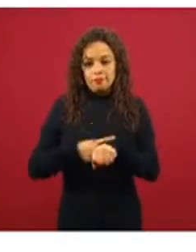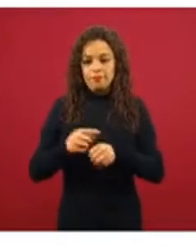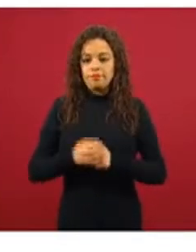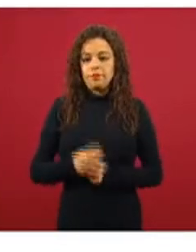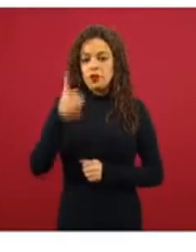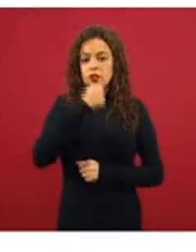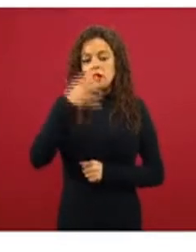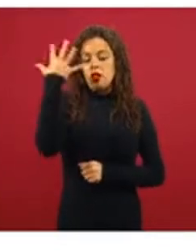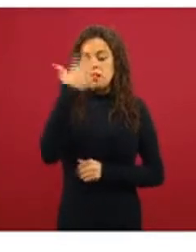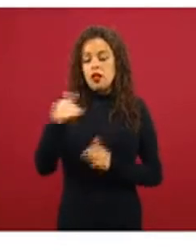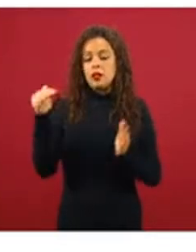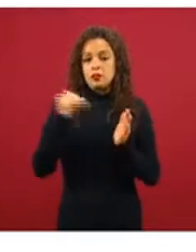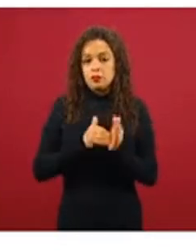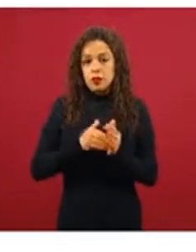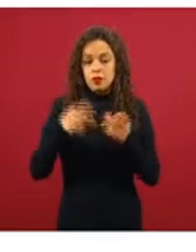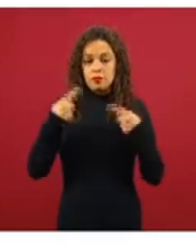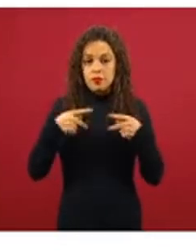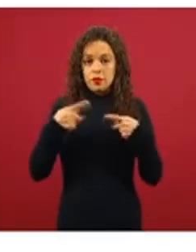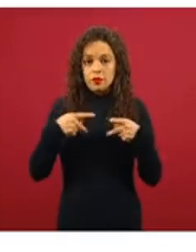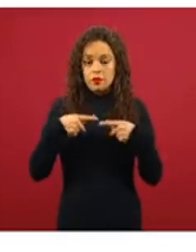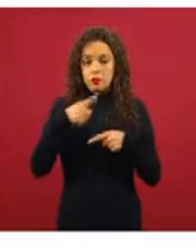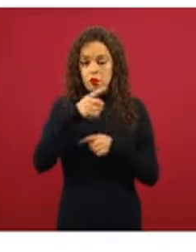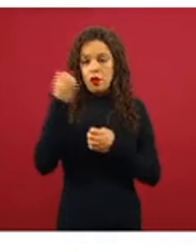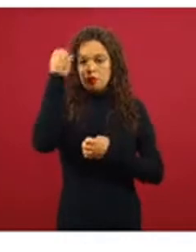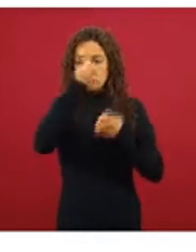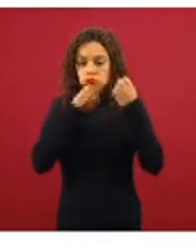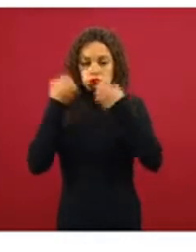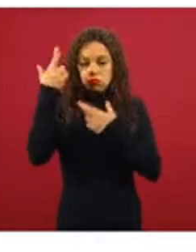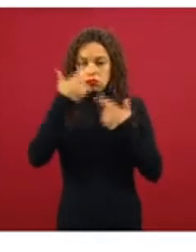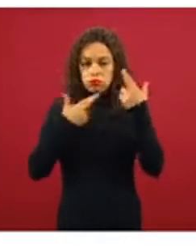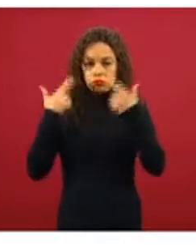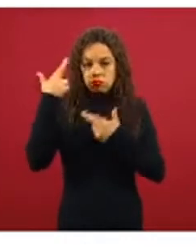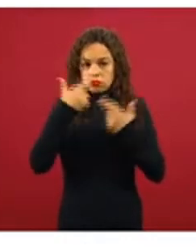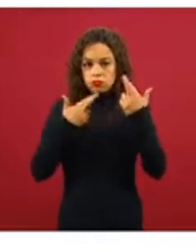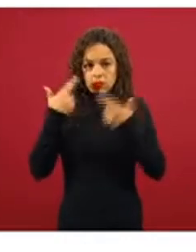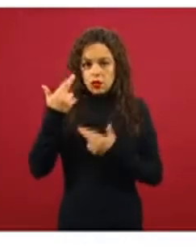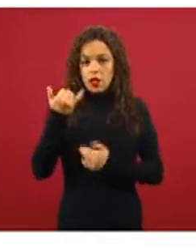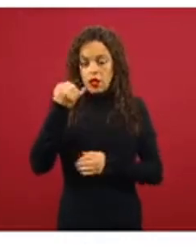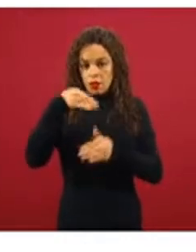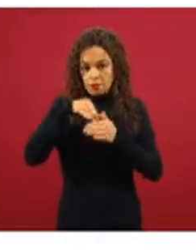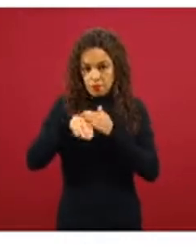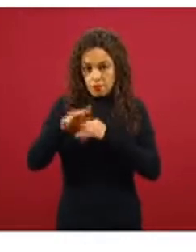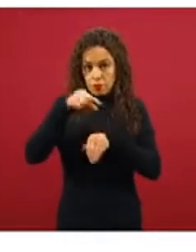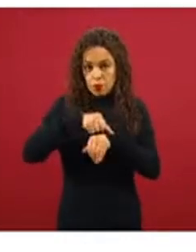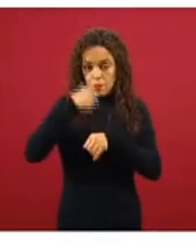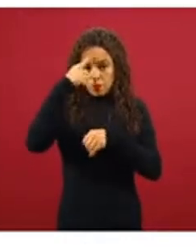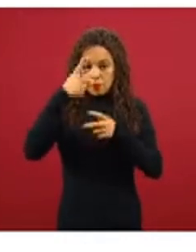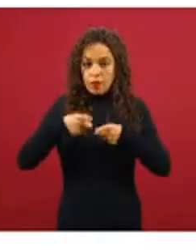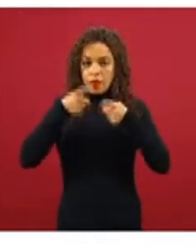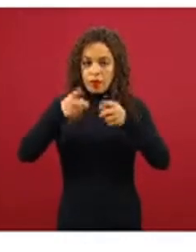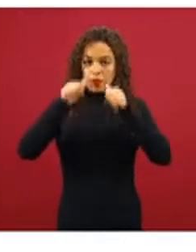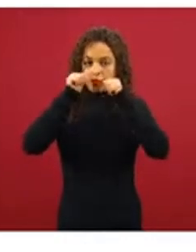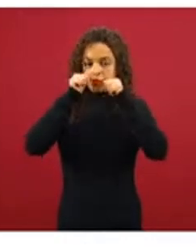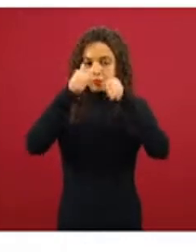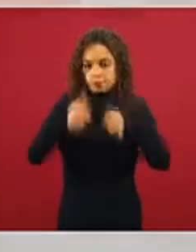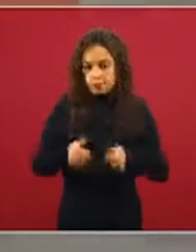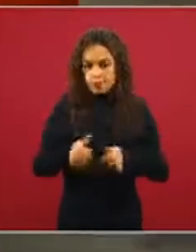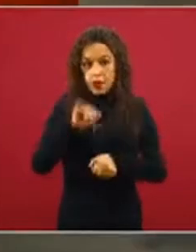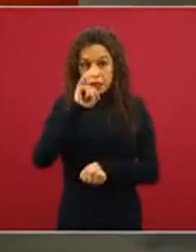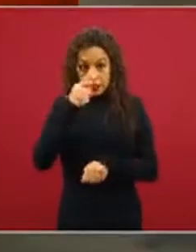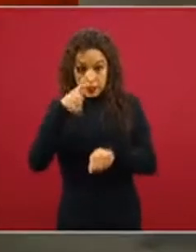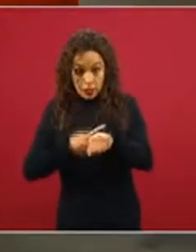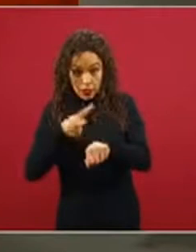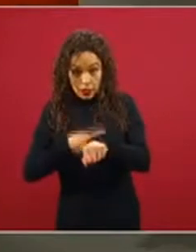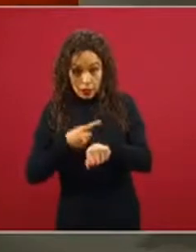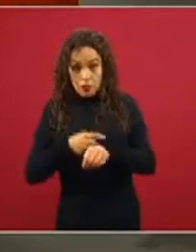sido ingresadas a protocolo de estudio y que han podido tener esta atención para descartar por un lado y por otro